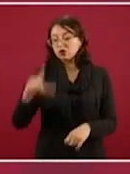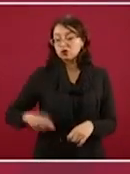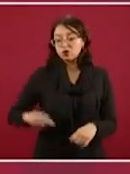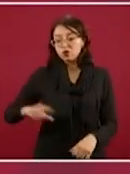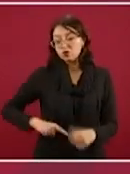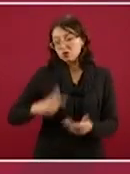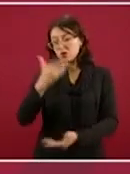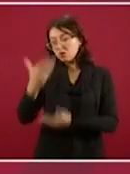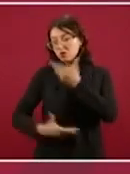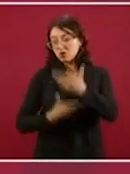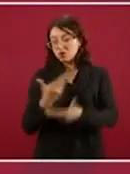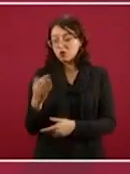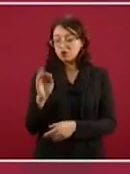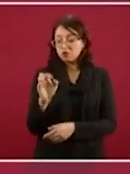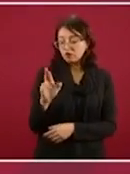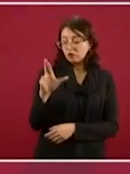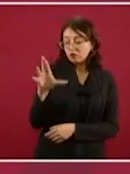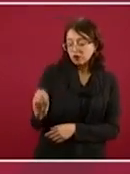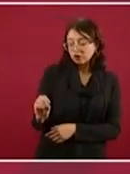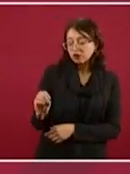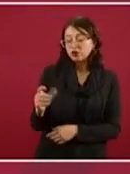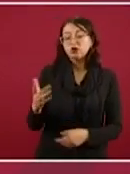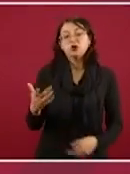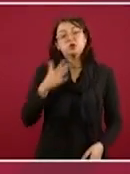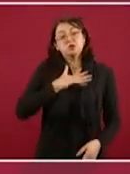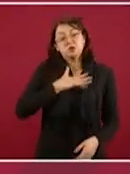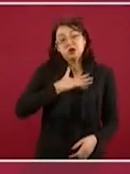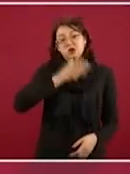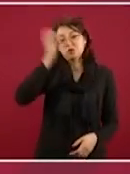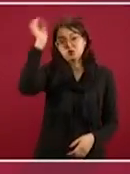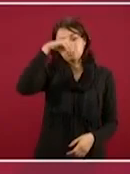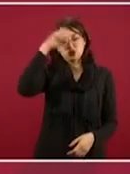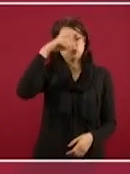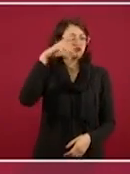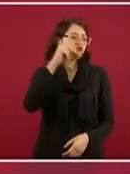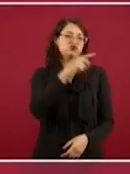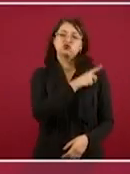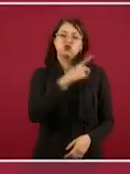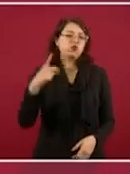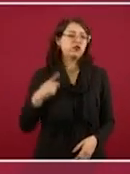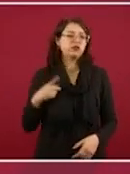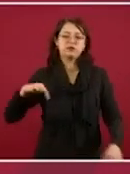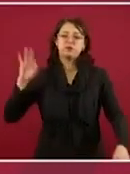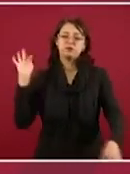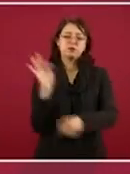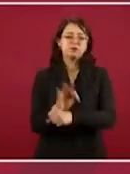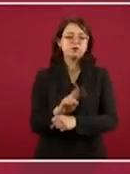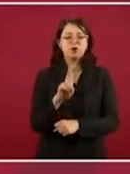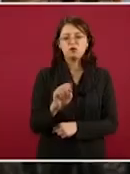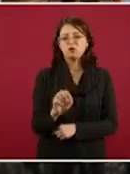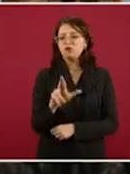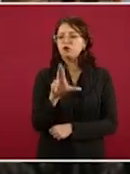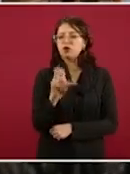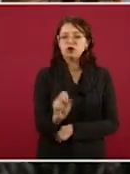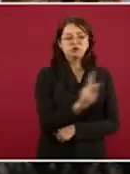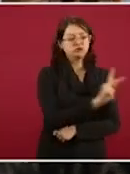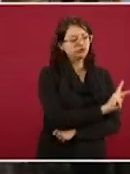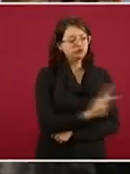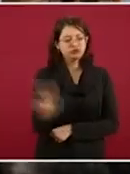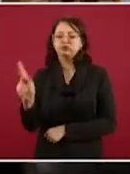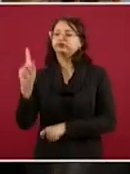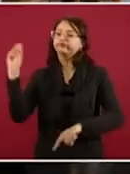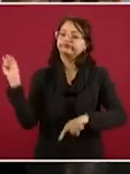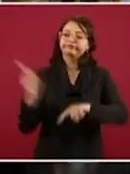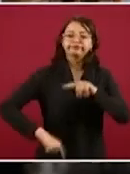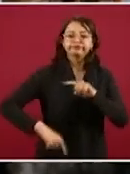qué consiste. Mi opinión es que no debe de haber fuero. para todos, quitar el